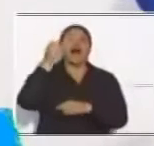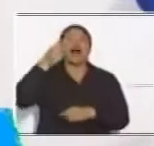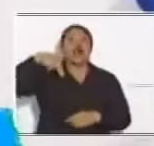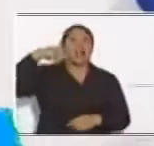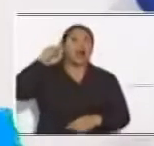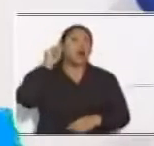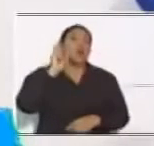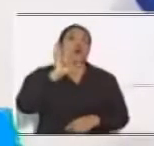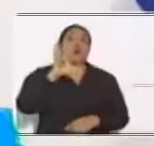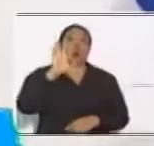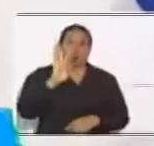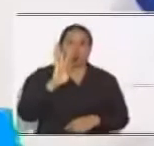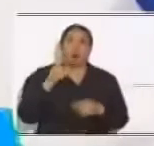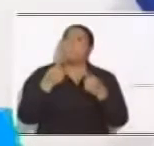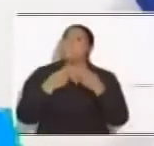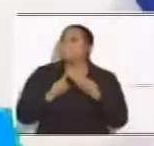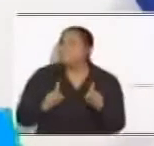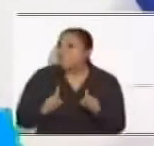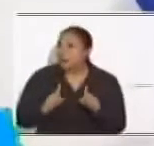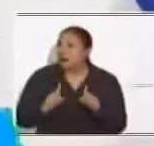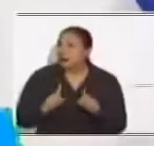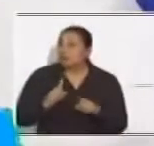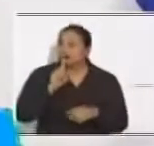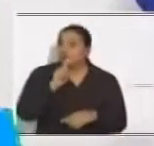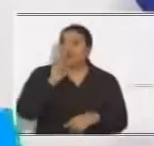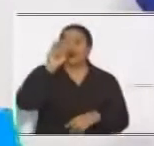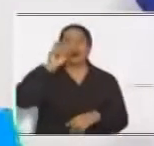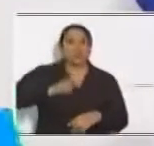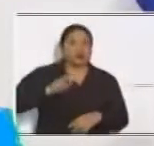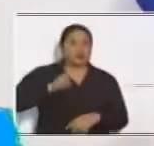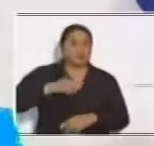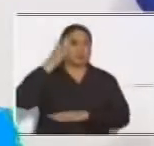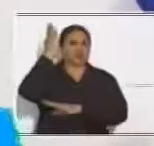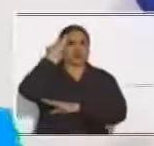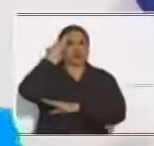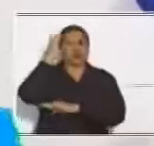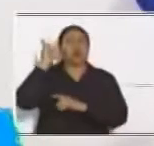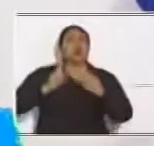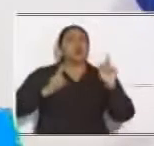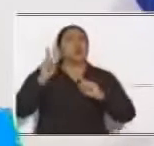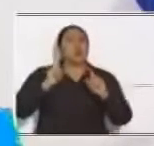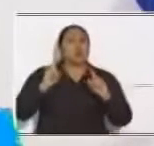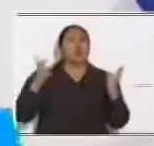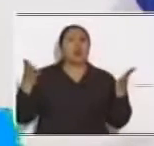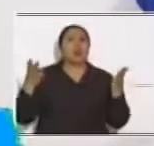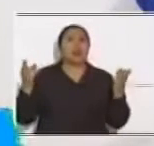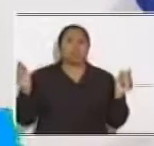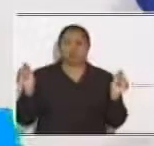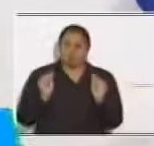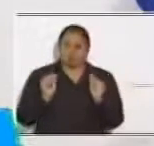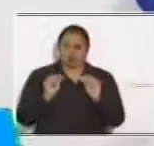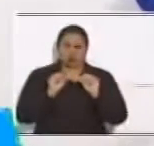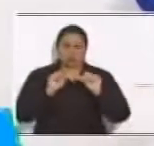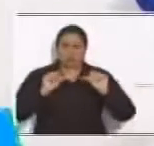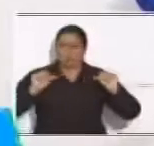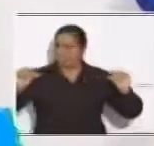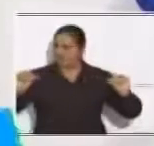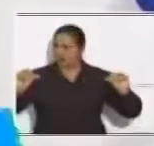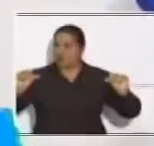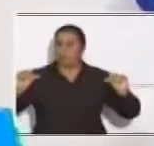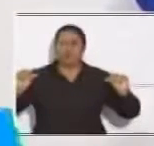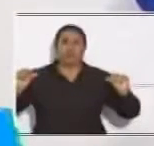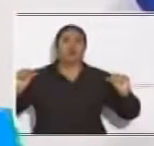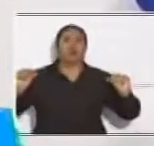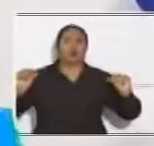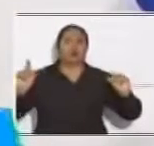Pero también necesitaban saber qué tamaño debía tener esa pirámide en su base, qué longitud decimos ahora, y